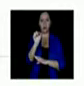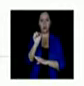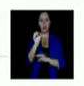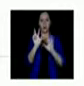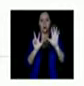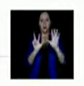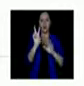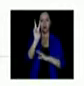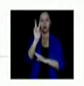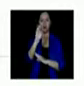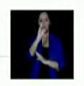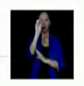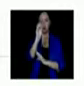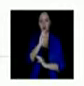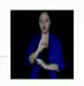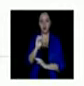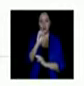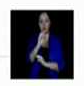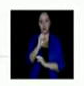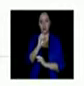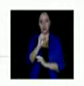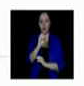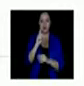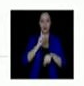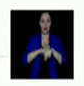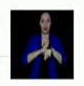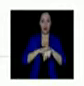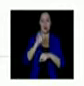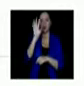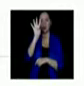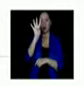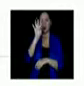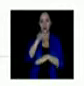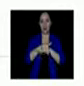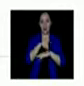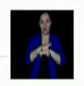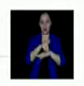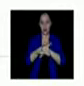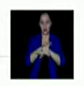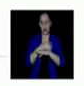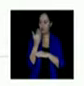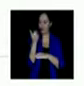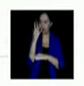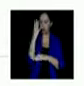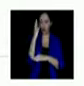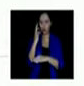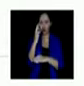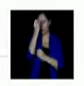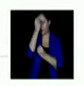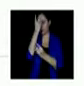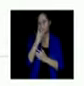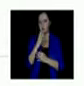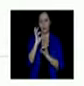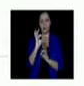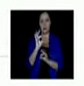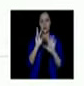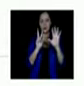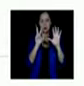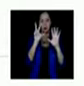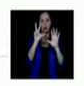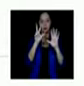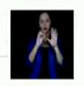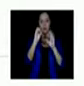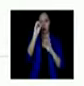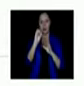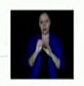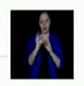74,82% de electores, repito, con corte a las 16 horas de este día. También queremos informar